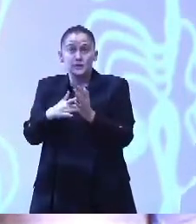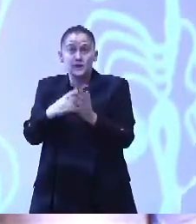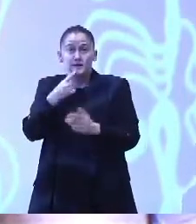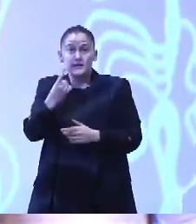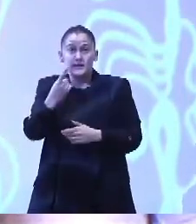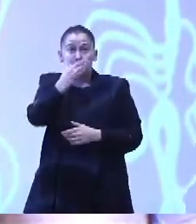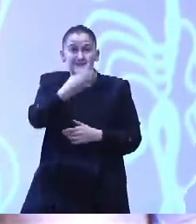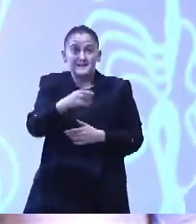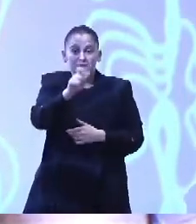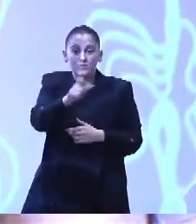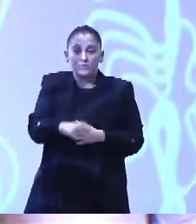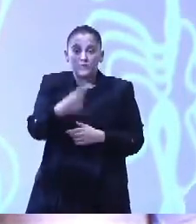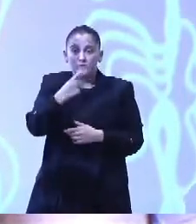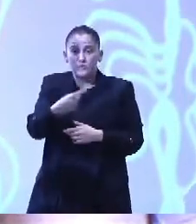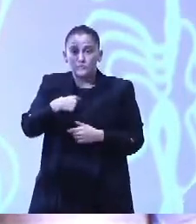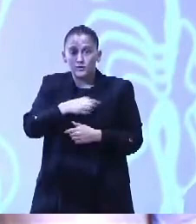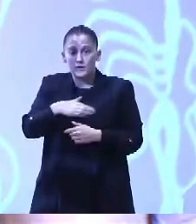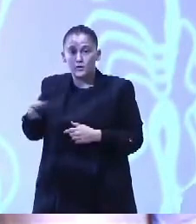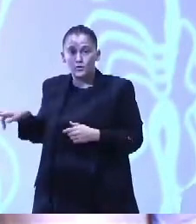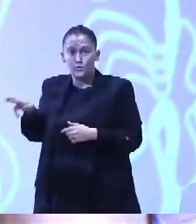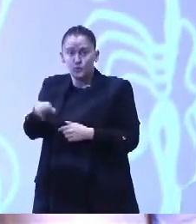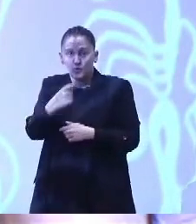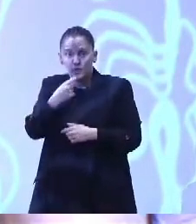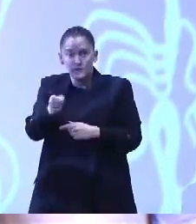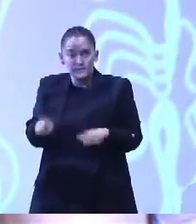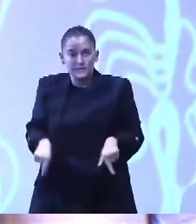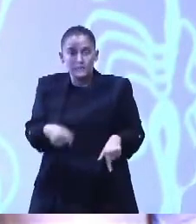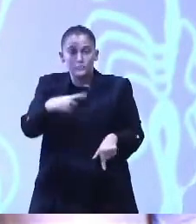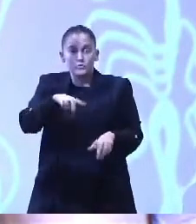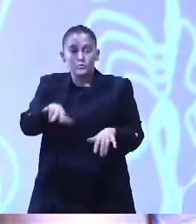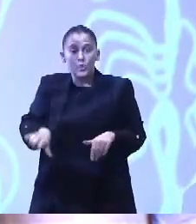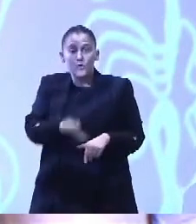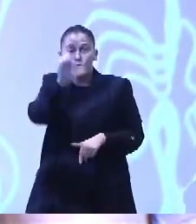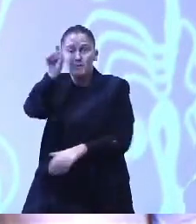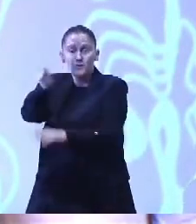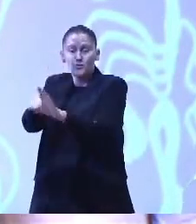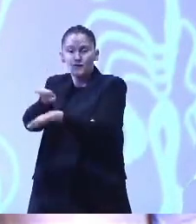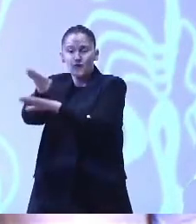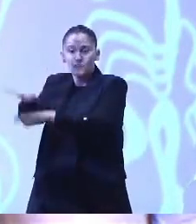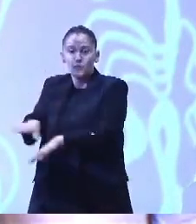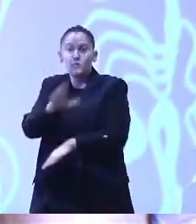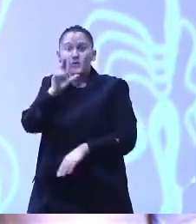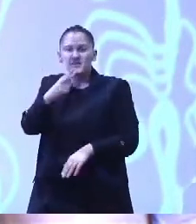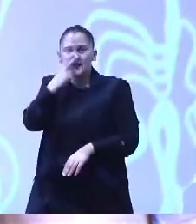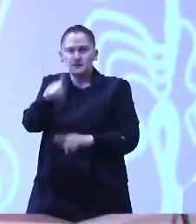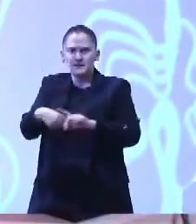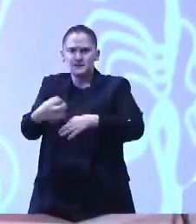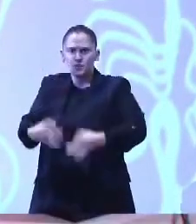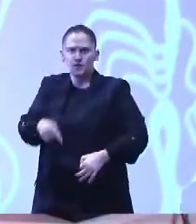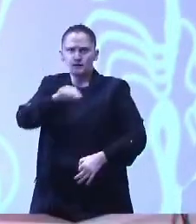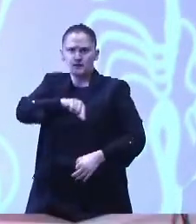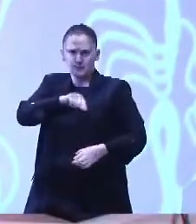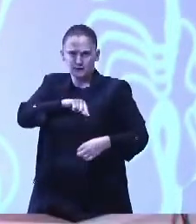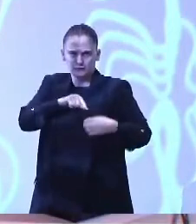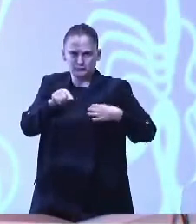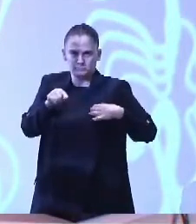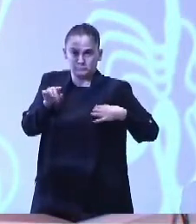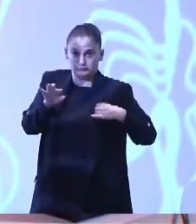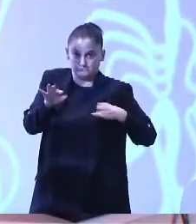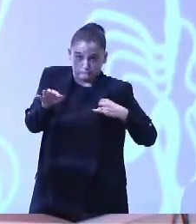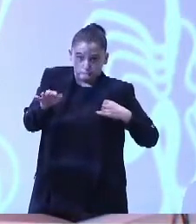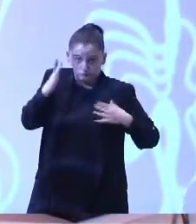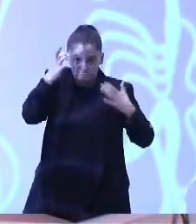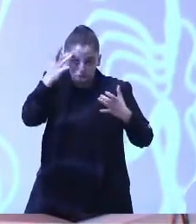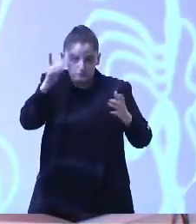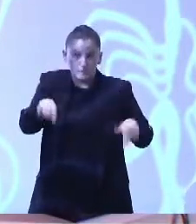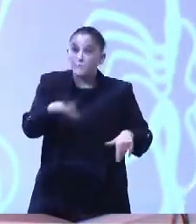y yo también quiero decirlo. Nosotros somos europeístas por interés y por convicción, por las dos cosas. Cuando vino